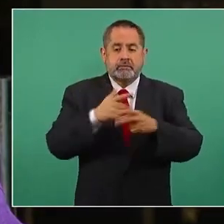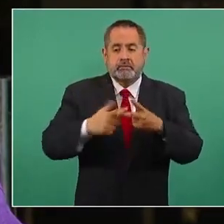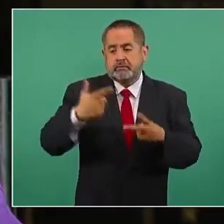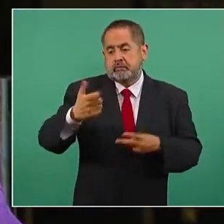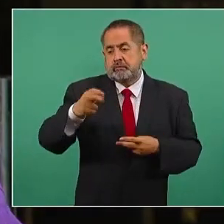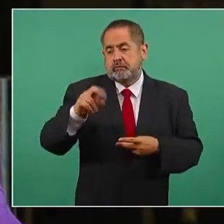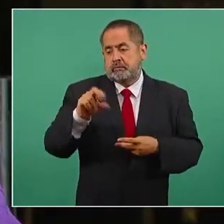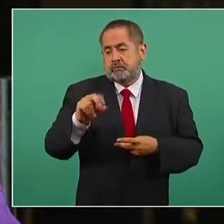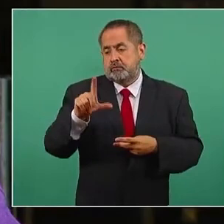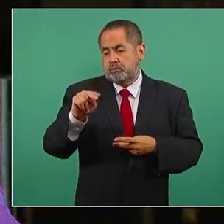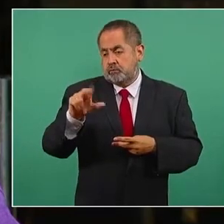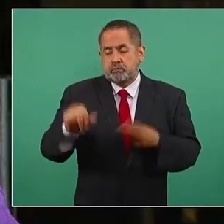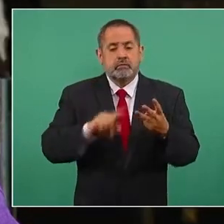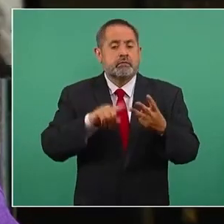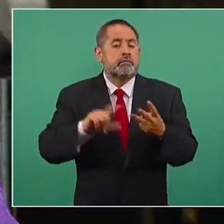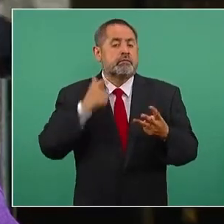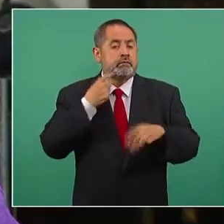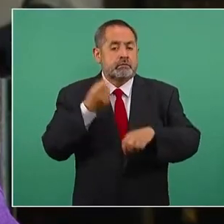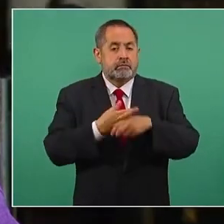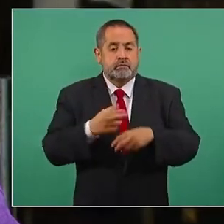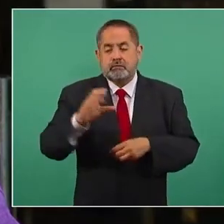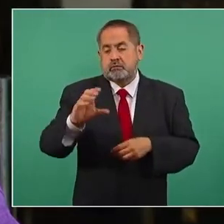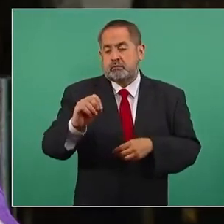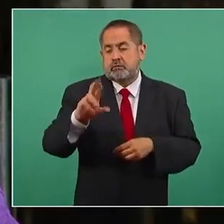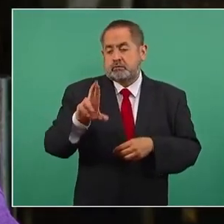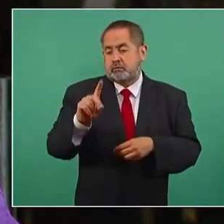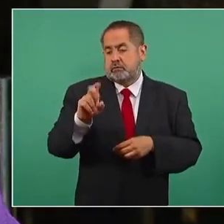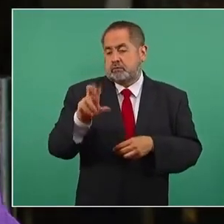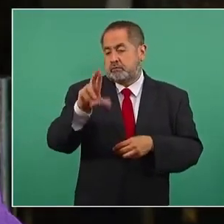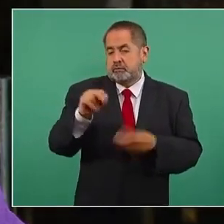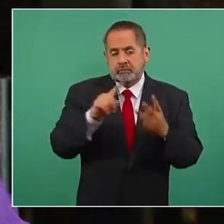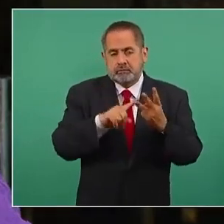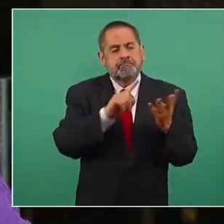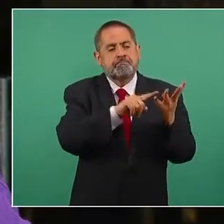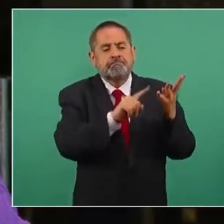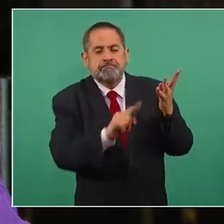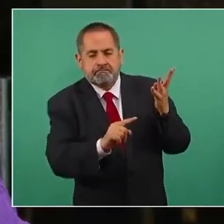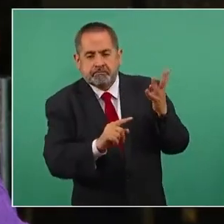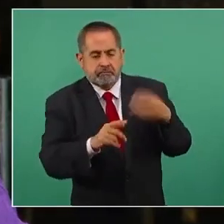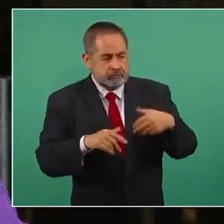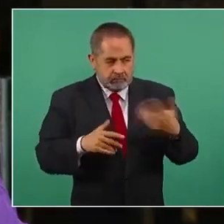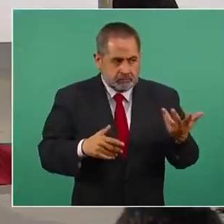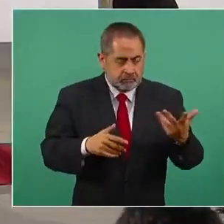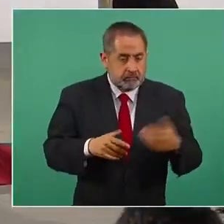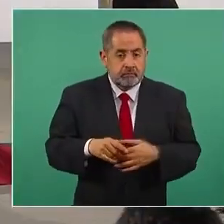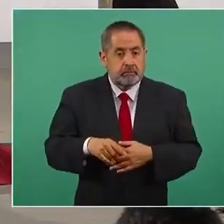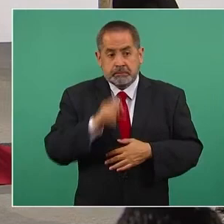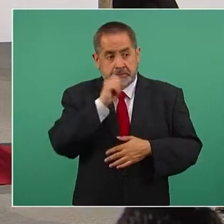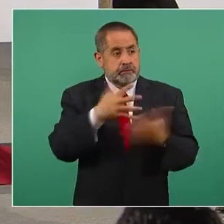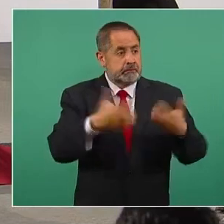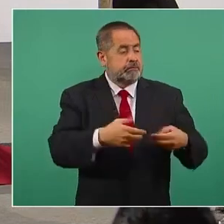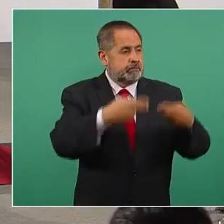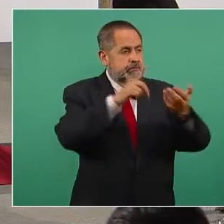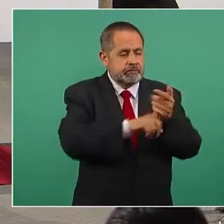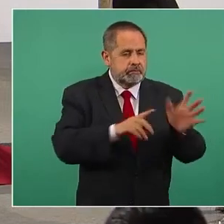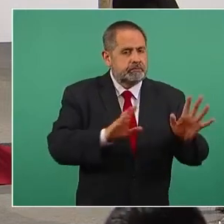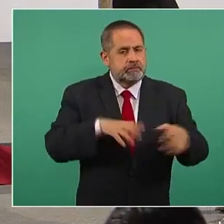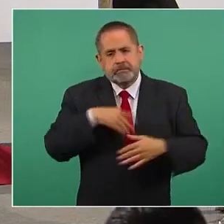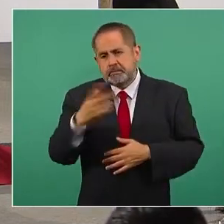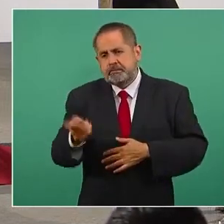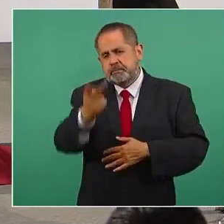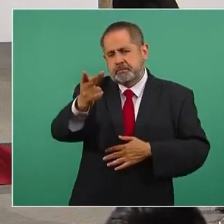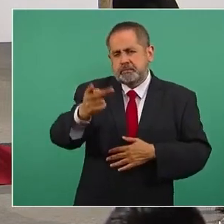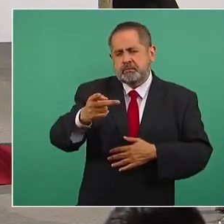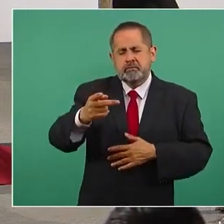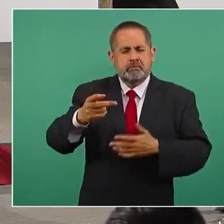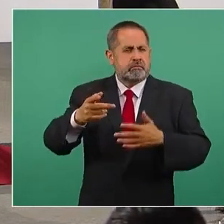García Luna, también el exsecretario de Hacienda Ernesto Cordero, entre otros, y las propias empresas. La pregunta, presidente, es si